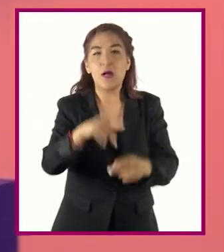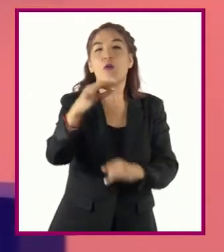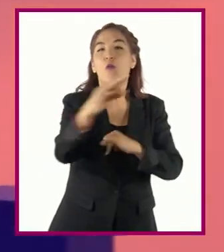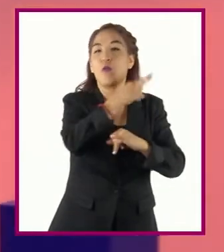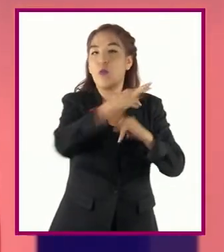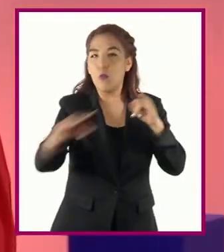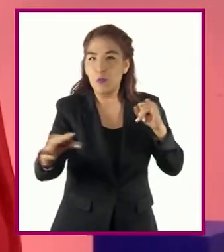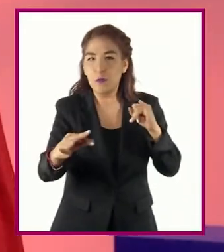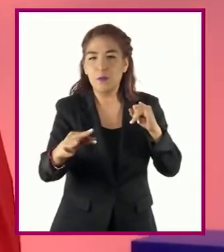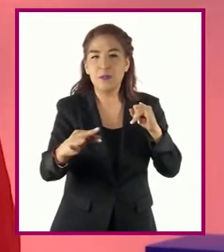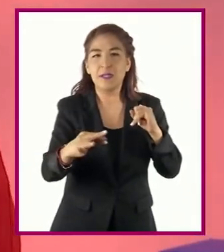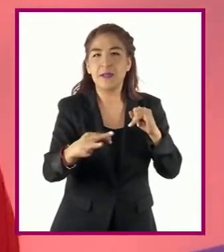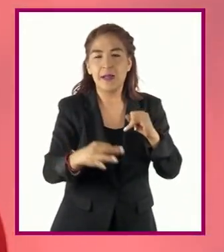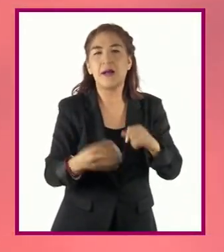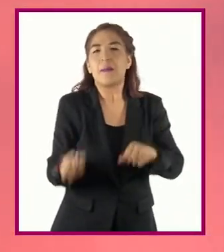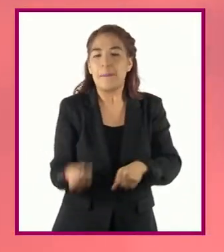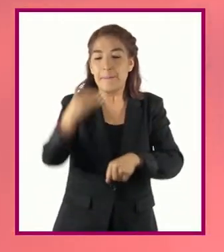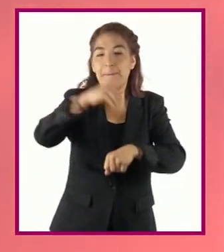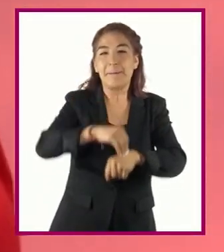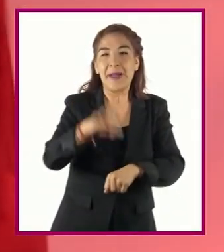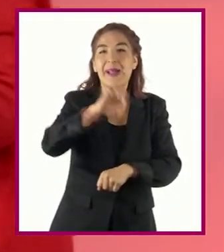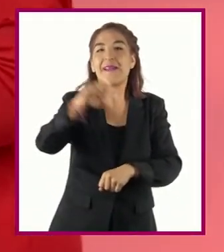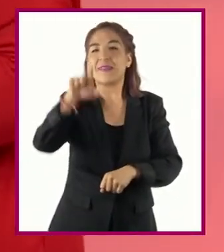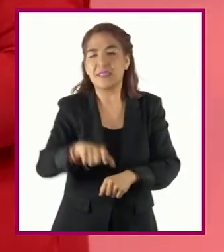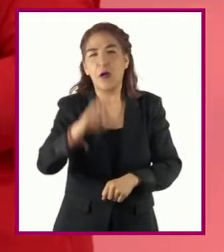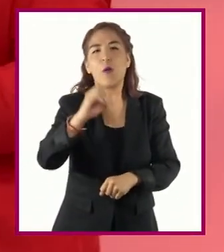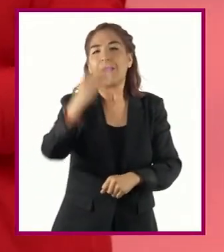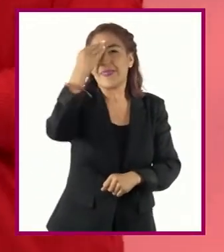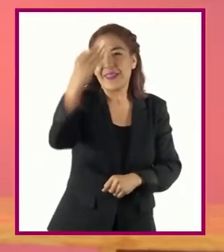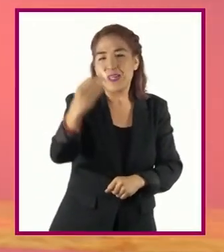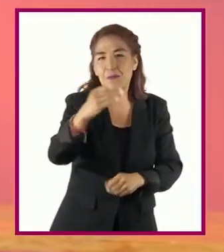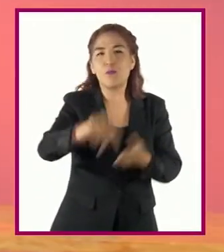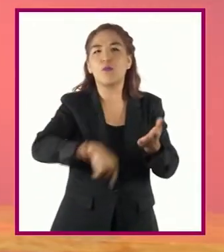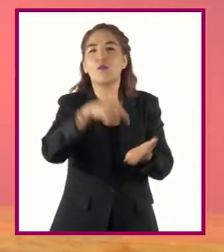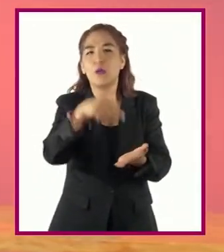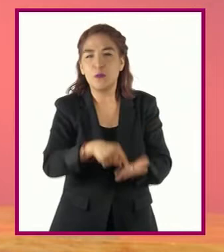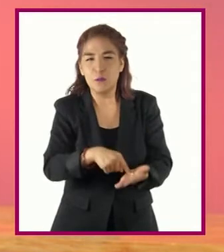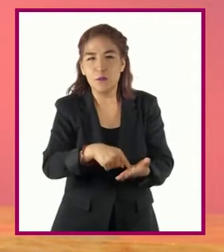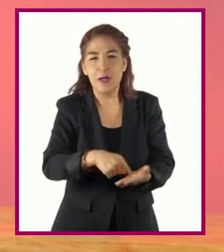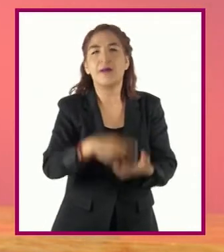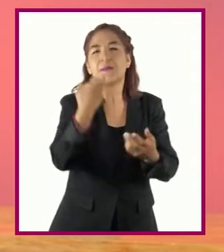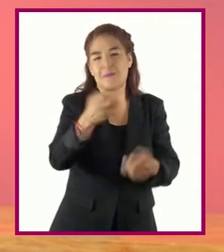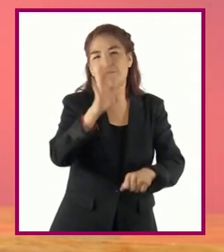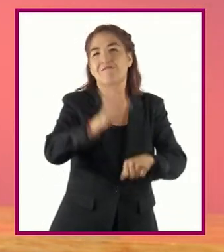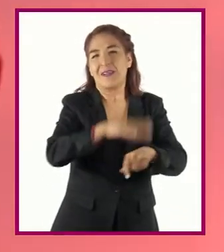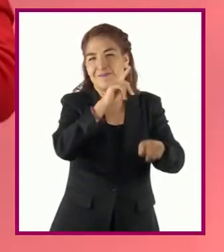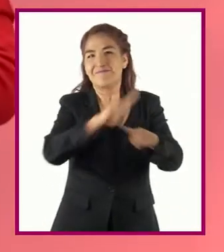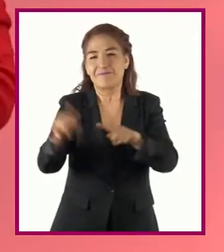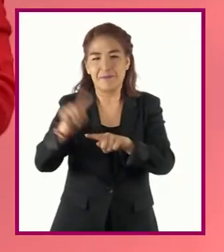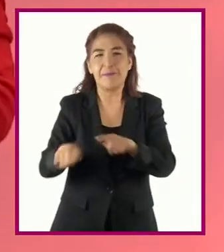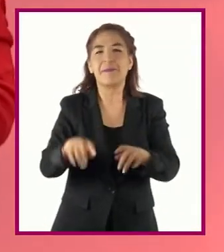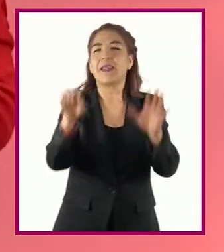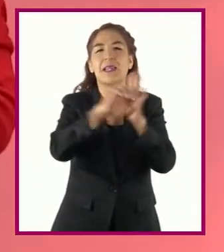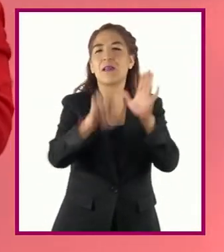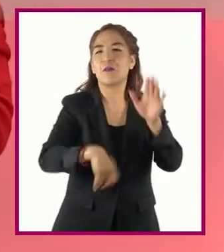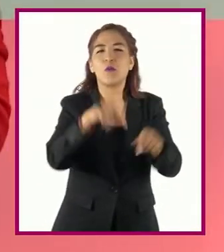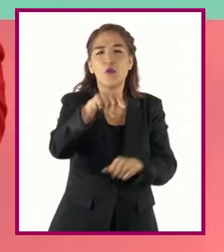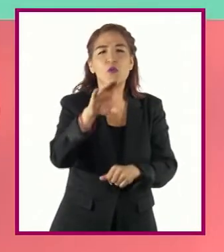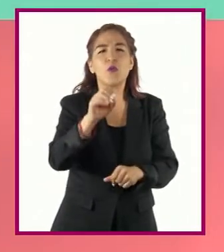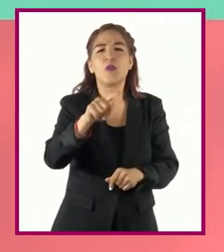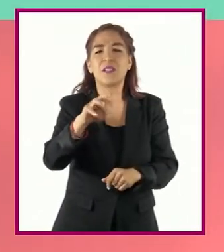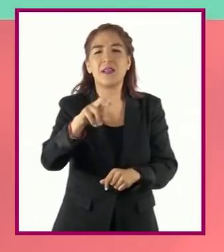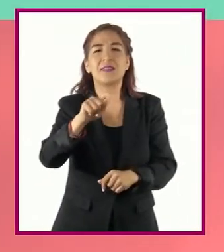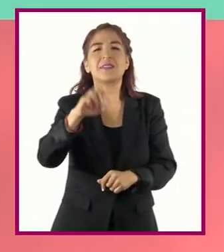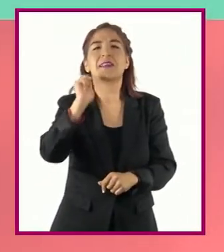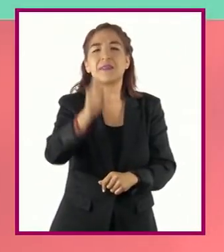finalidad, de adición o temporalidad, por citar algunos. Los conectores de contraste también